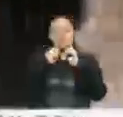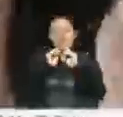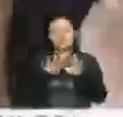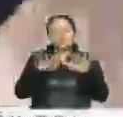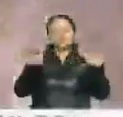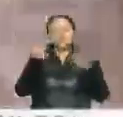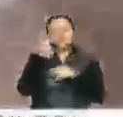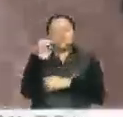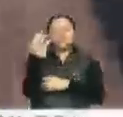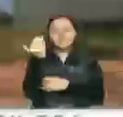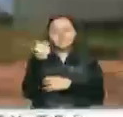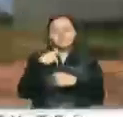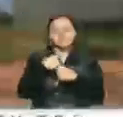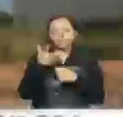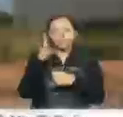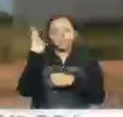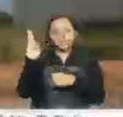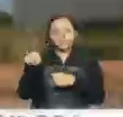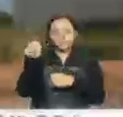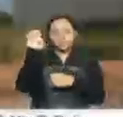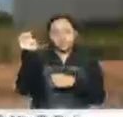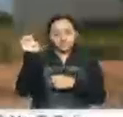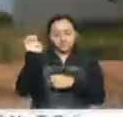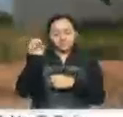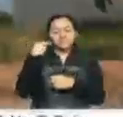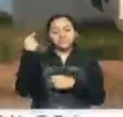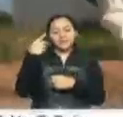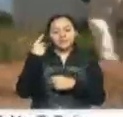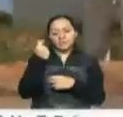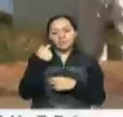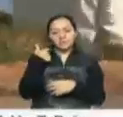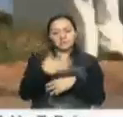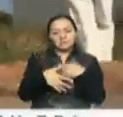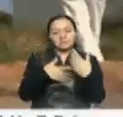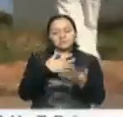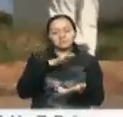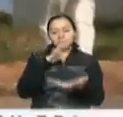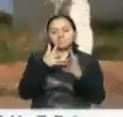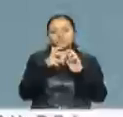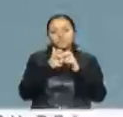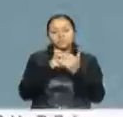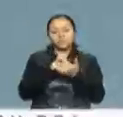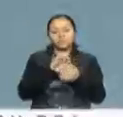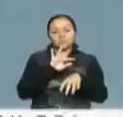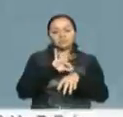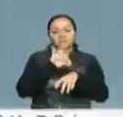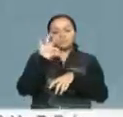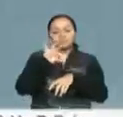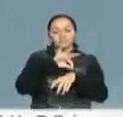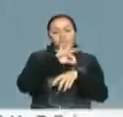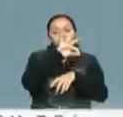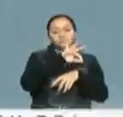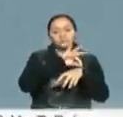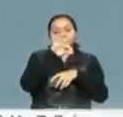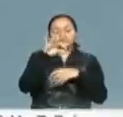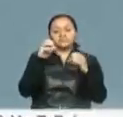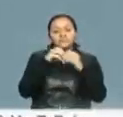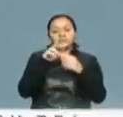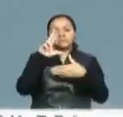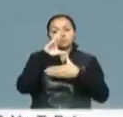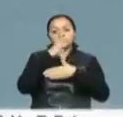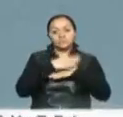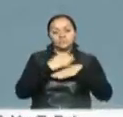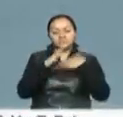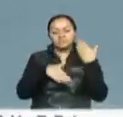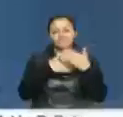de 2015 en el nordeste brasileño. Y rápidamente se convirtió en una epidemia que se extendió de forma explosiva por toda América